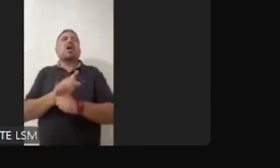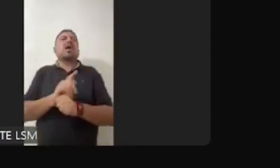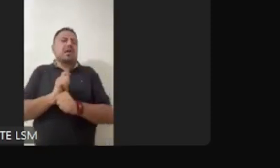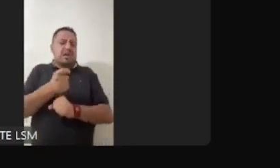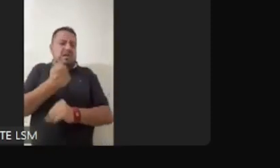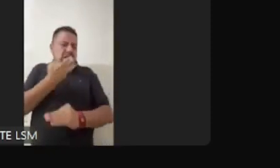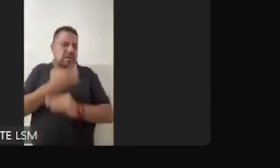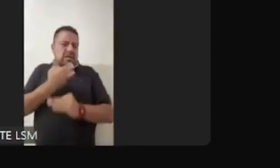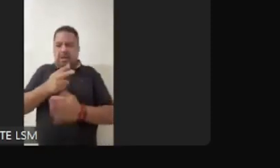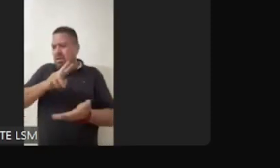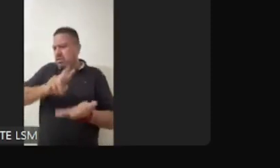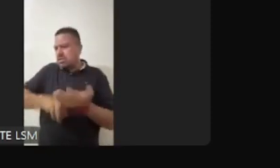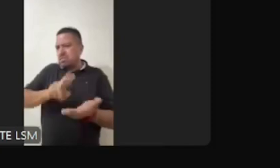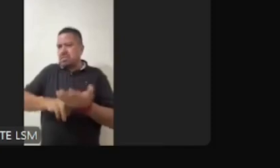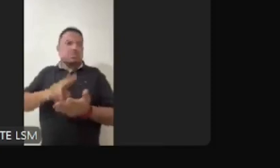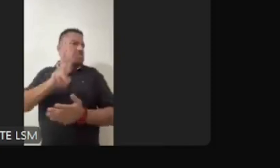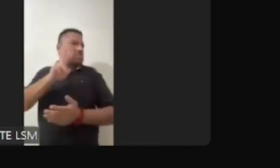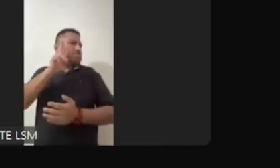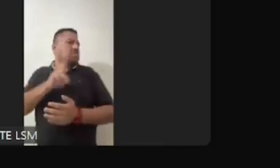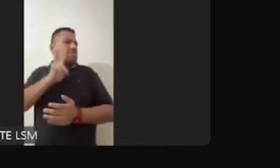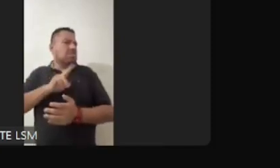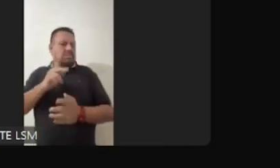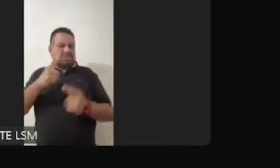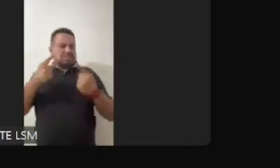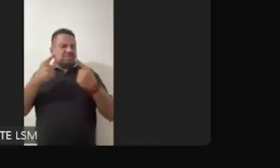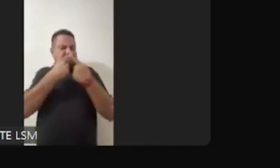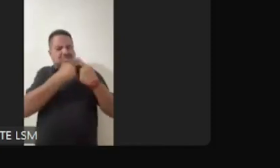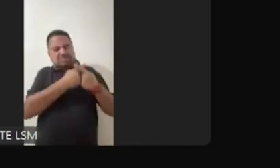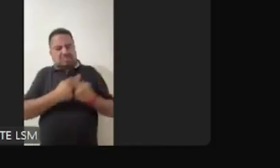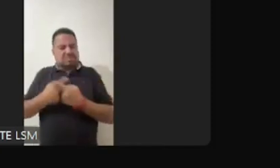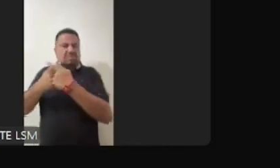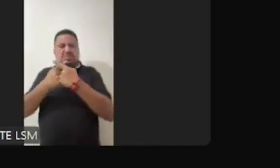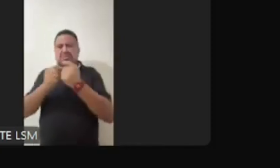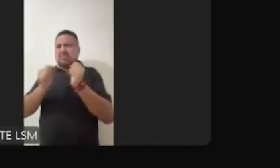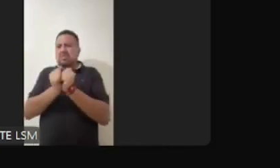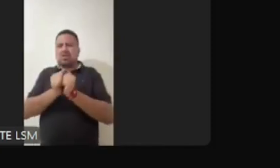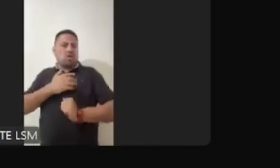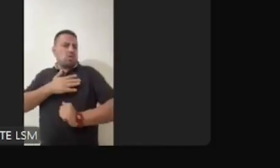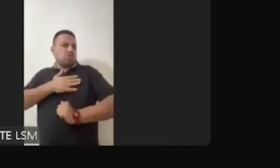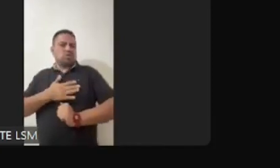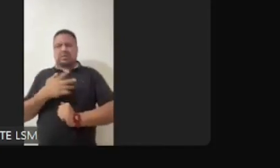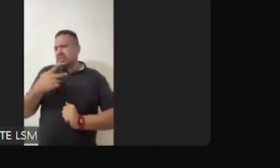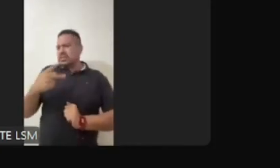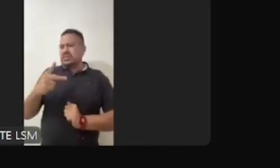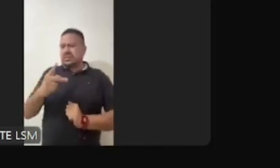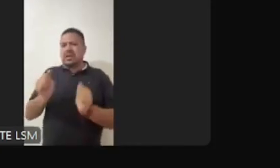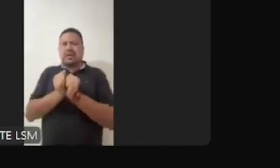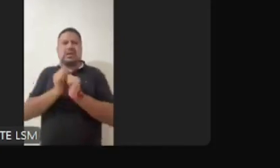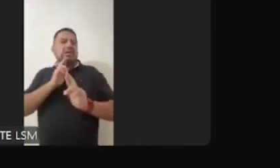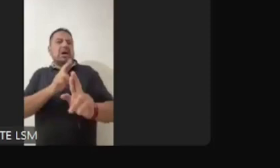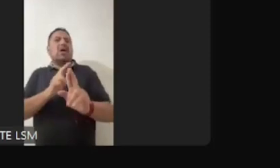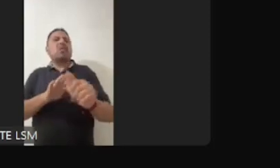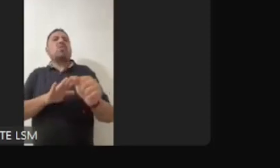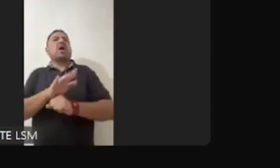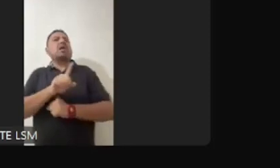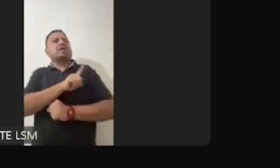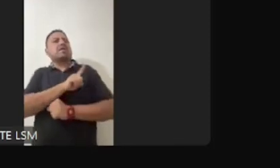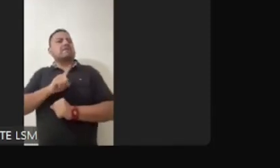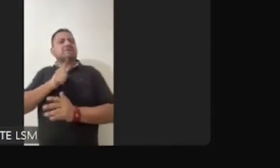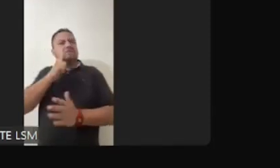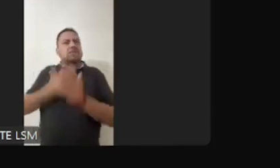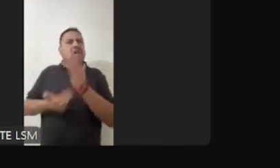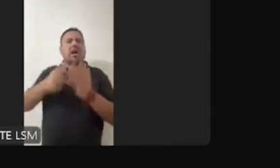que se han evidenciado una serie de inconsistencias por parte del órgano de justicia resultando en una indebida